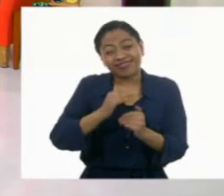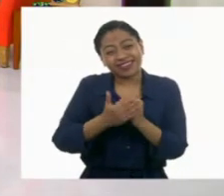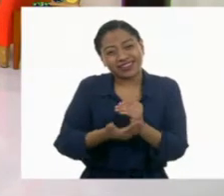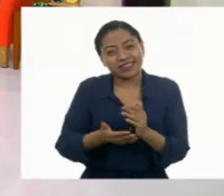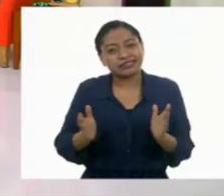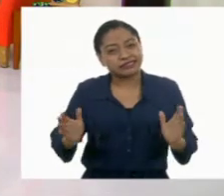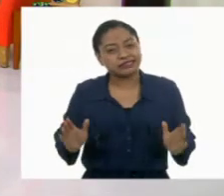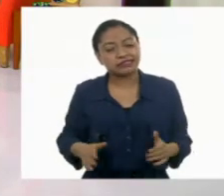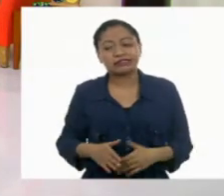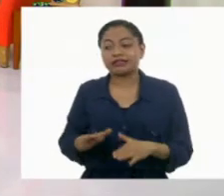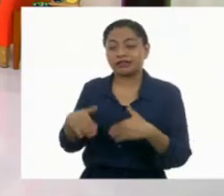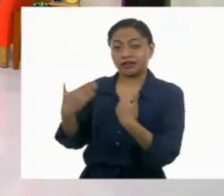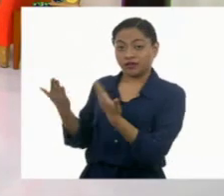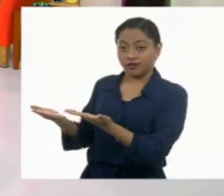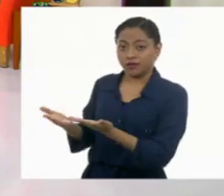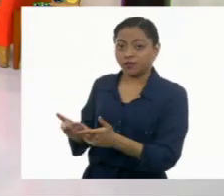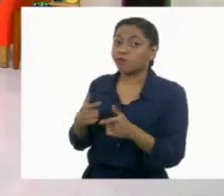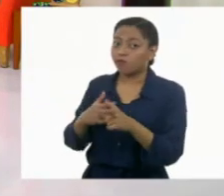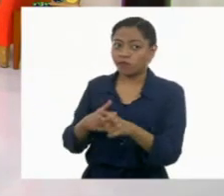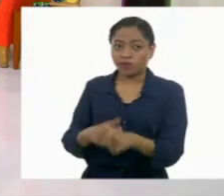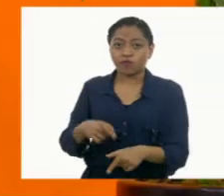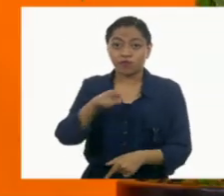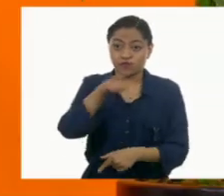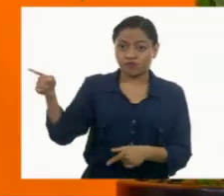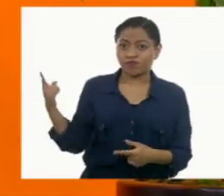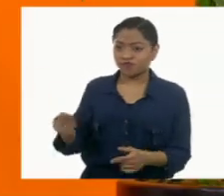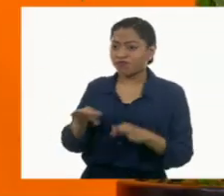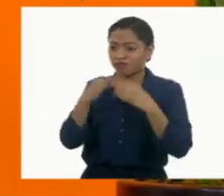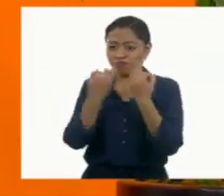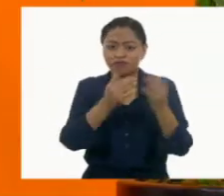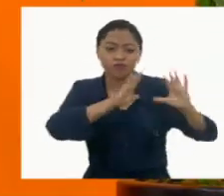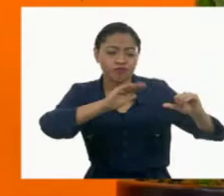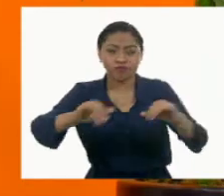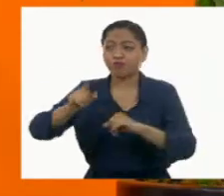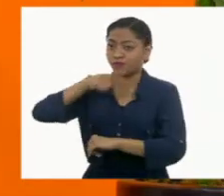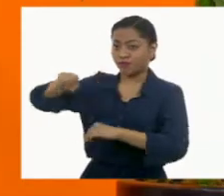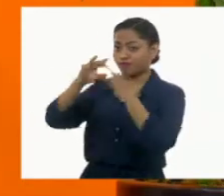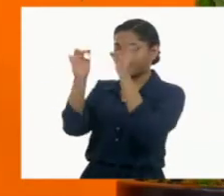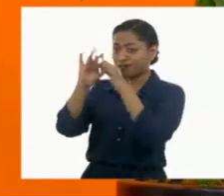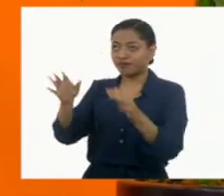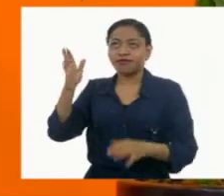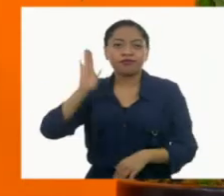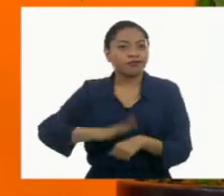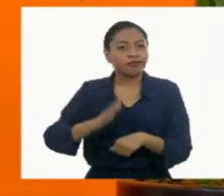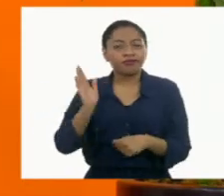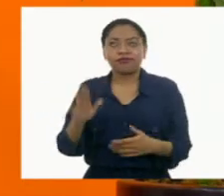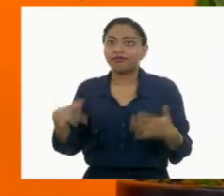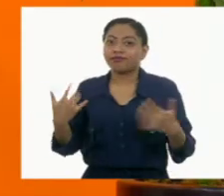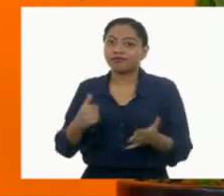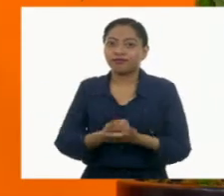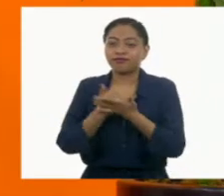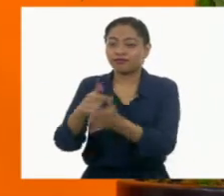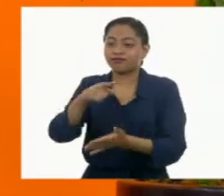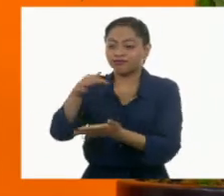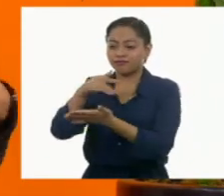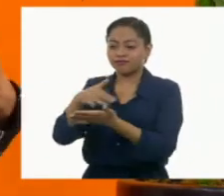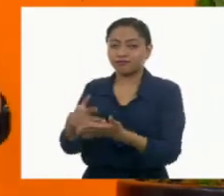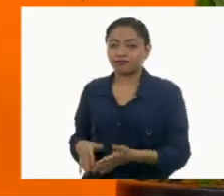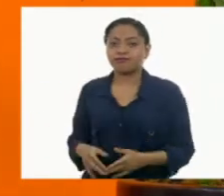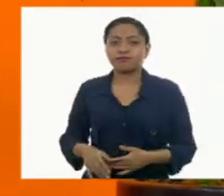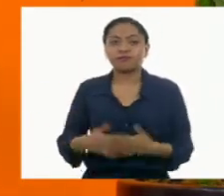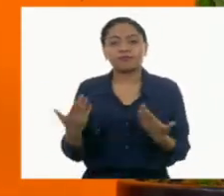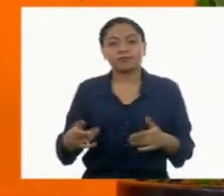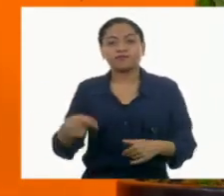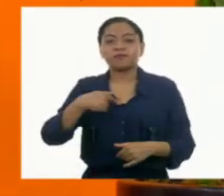Así que vamos a continuar. Porque nos han compartido diversas estrategias para favorecer la lectura de una manera muy interesante.